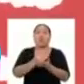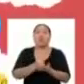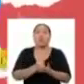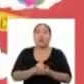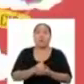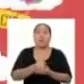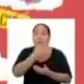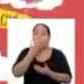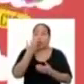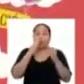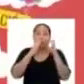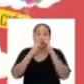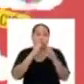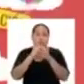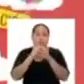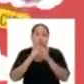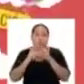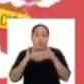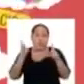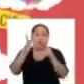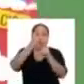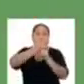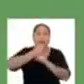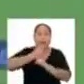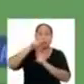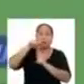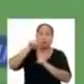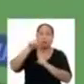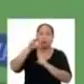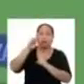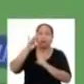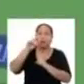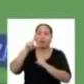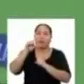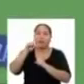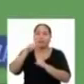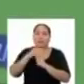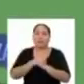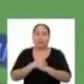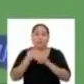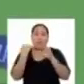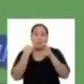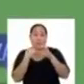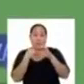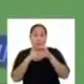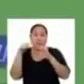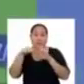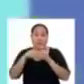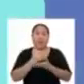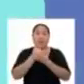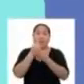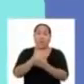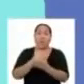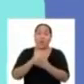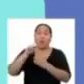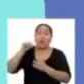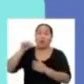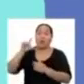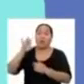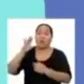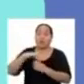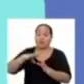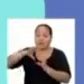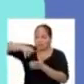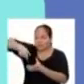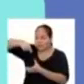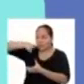comunicaciones. Así se logra la globalización. Pero como todos sabemos, el Internet es una de las herramientas que ha ayudado a la globalización. Imagínate el mundo